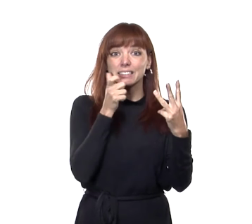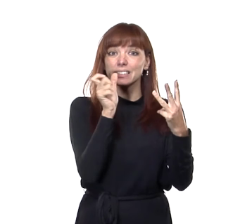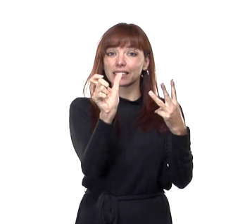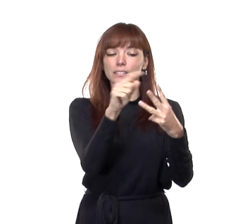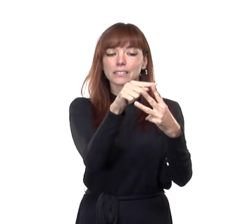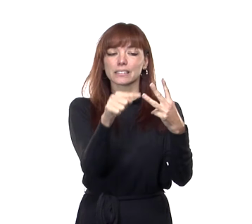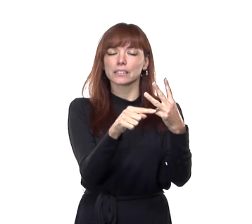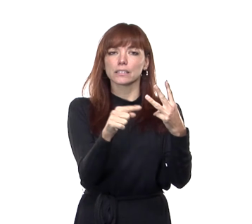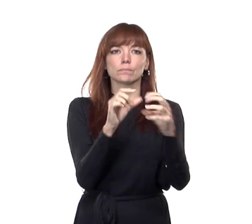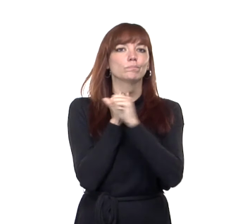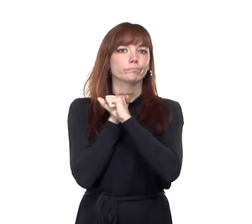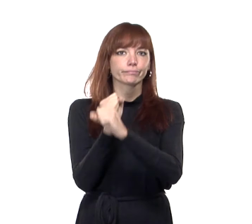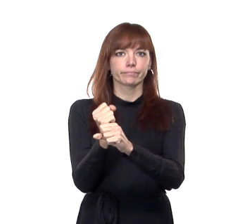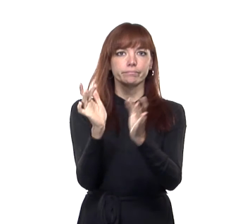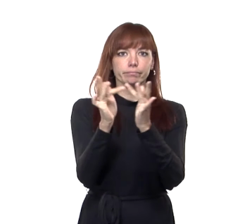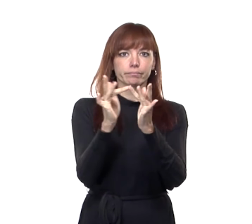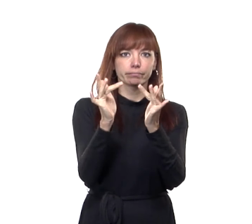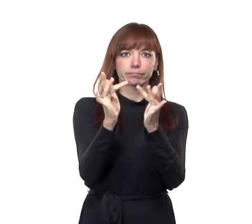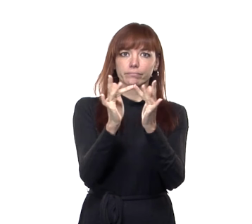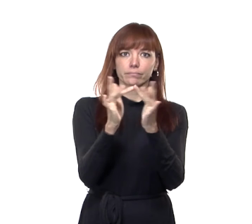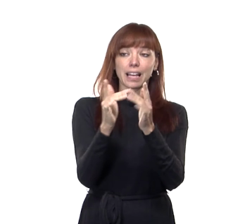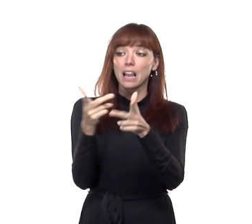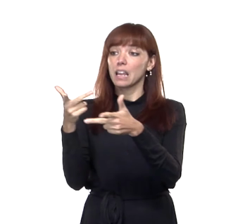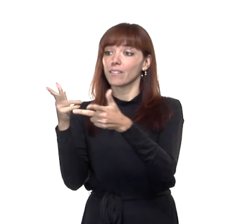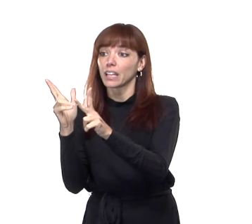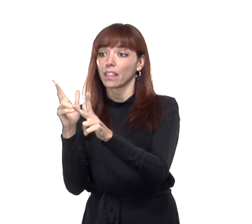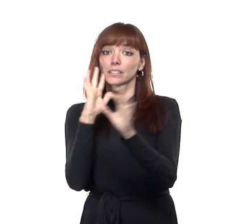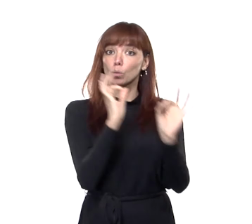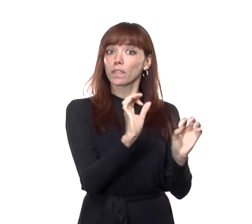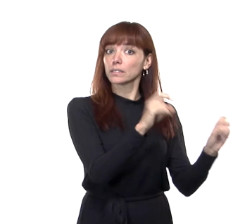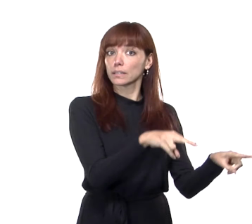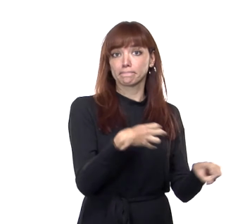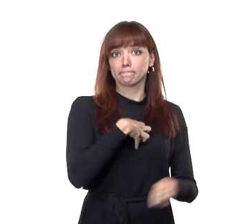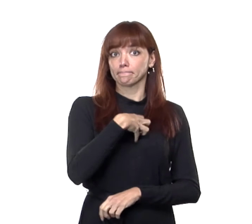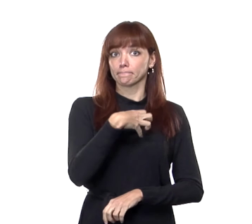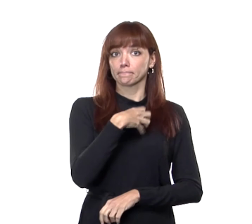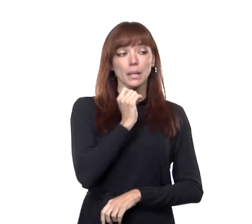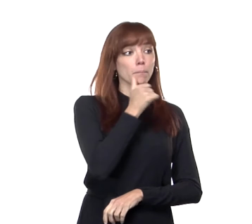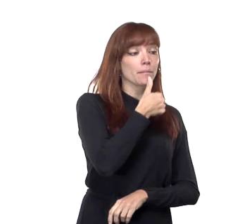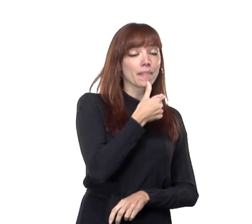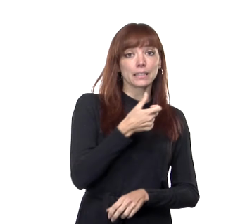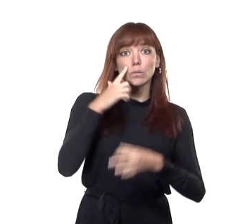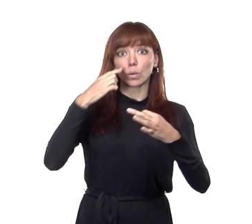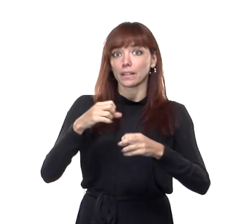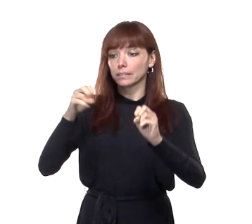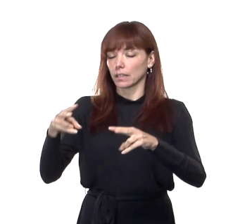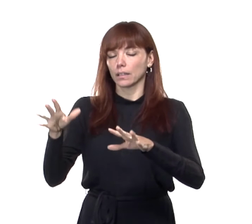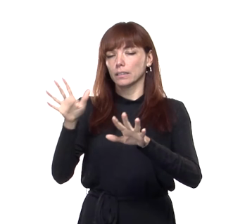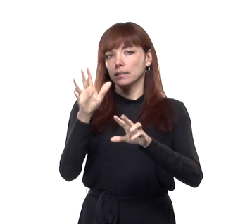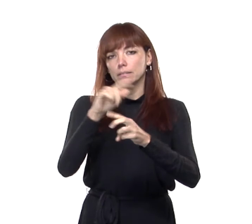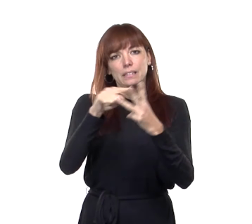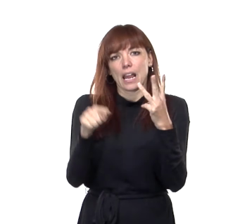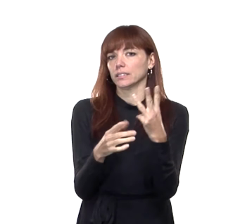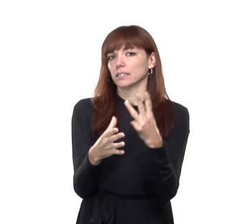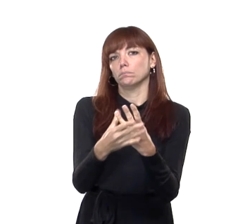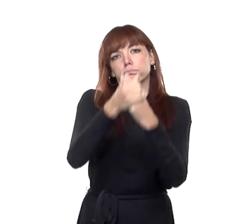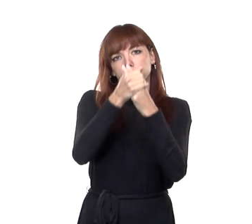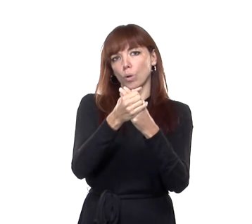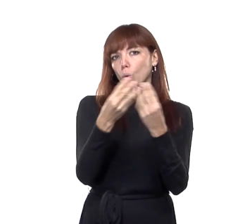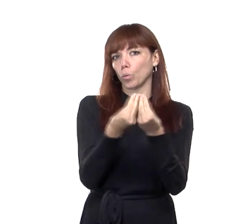interdependientes y no se puede tener libertad sin seguridad no se puede tener privacidad sin seguridad y no se puede tener se universidad sin sin